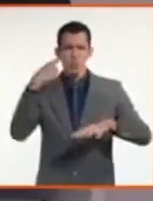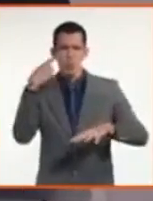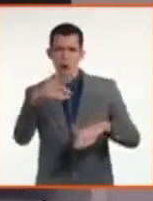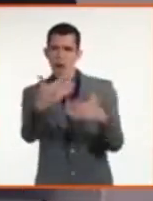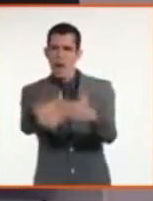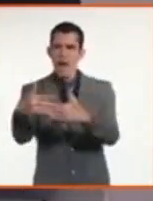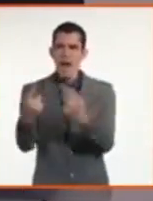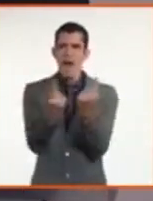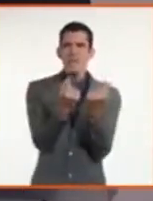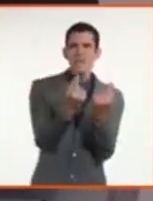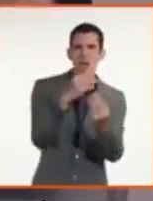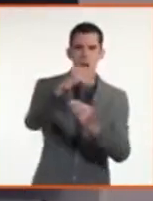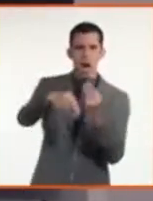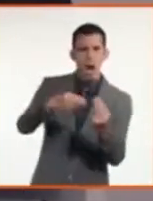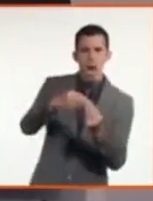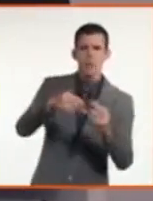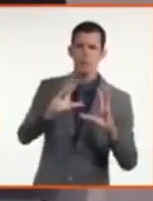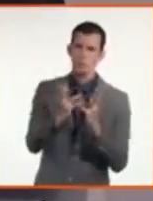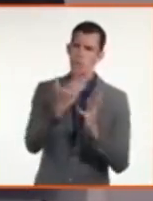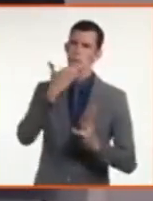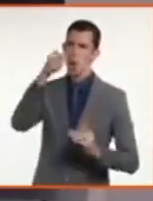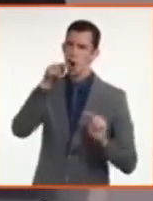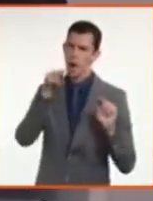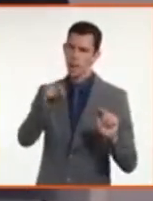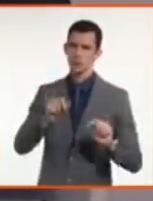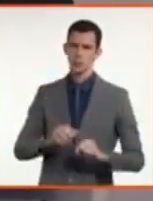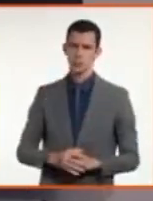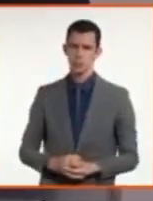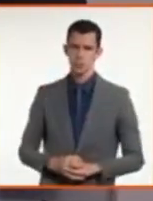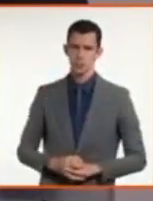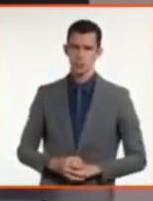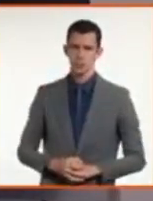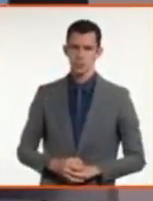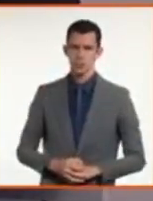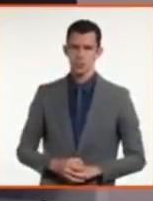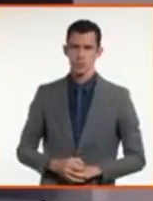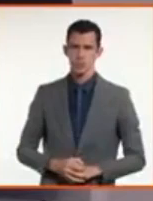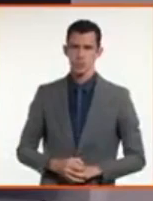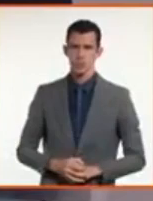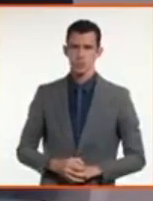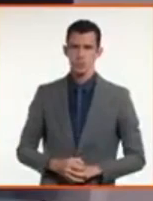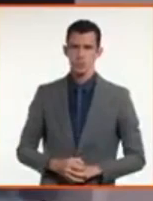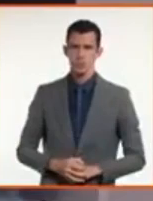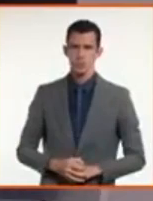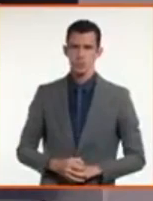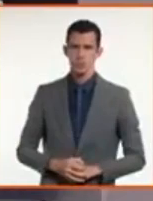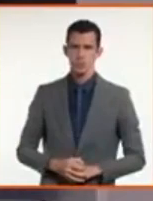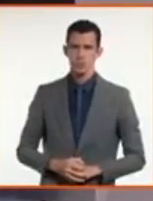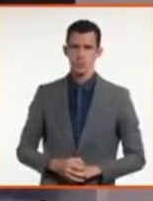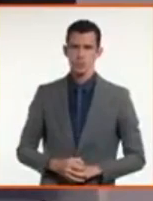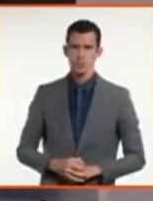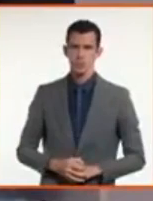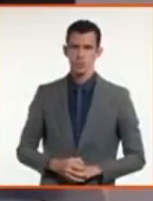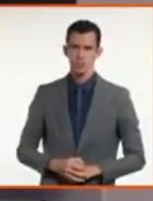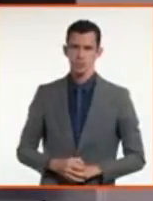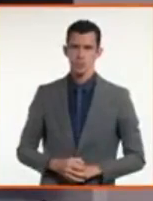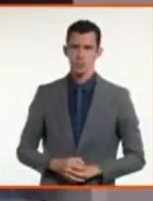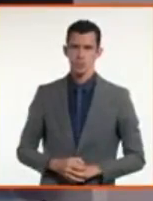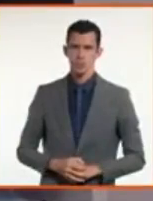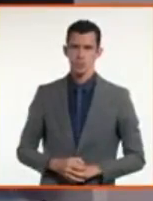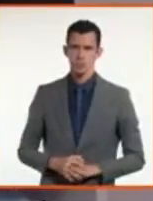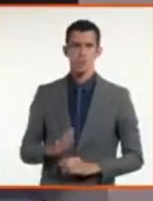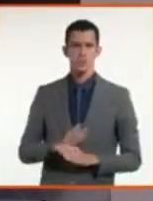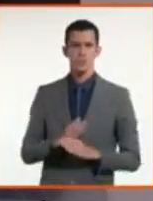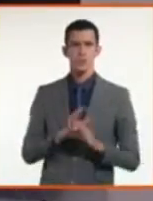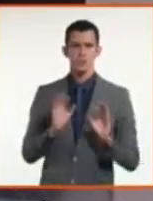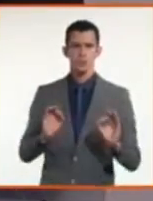al final tuviese todo eso va para el tipo cambio de la fortaleza de la economía es lo que nos metieron a nosotros estabilizar el